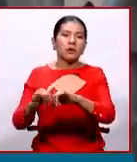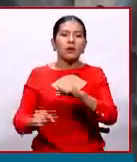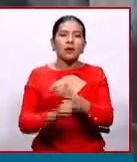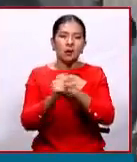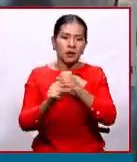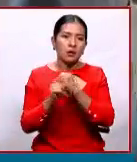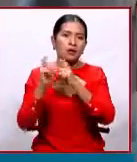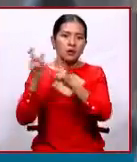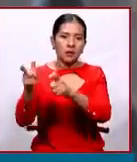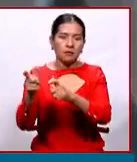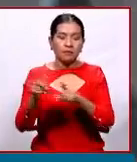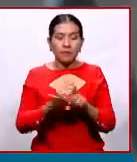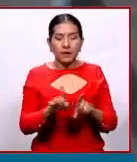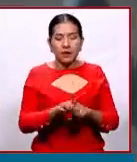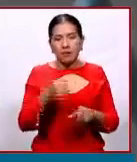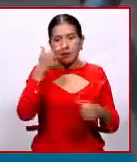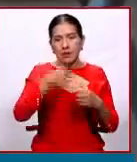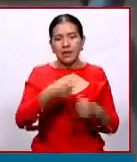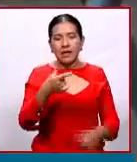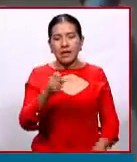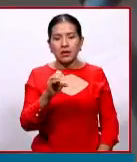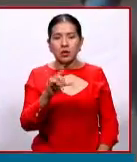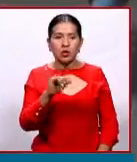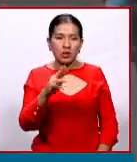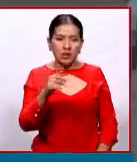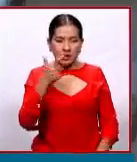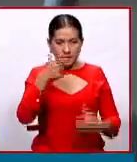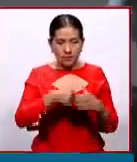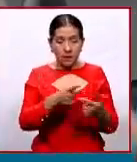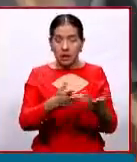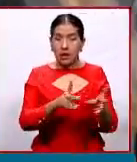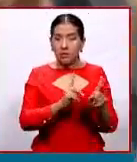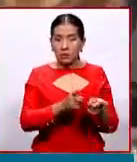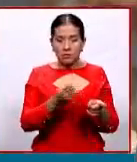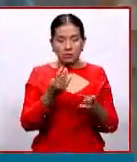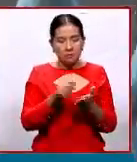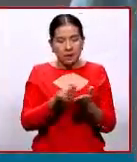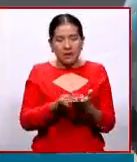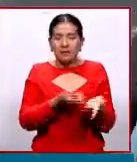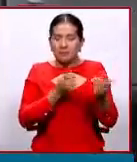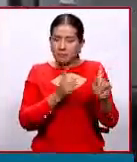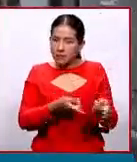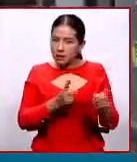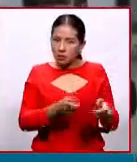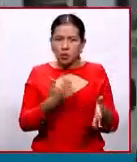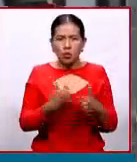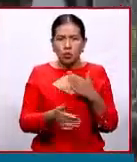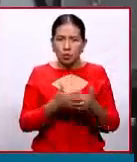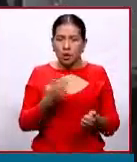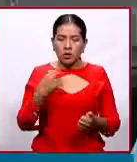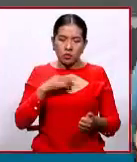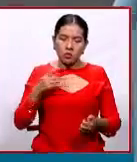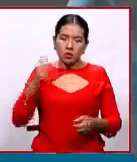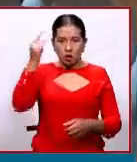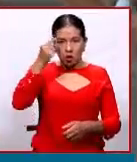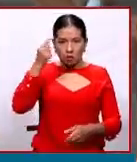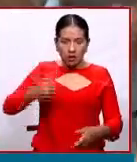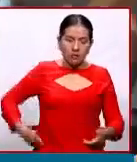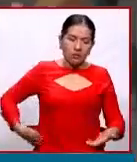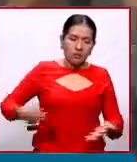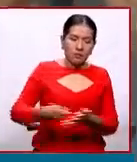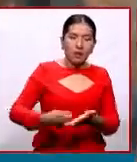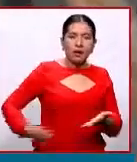mismo pasa con la gasolina, al tener un precio fijo, pese a la subvención que estamos teniendo en este